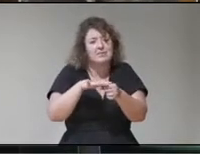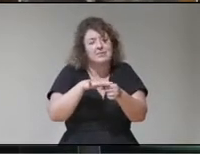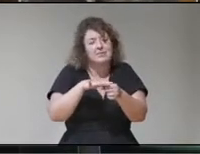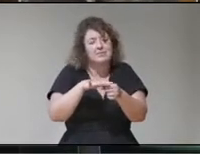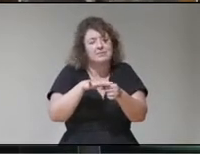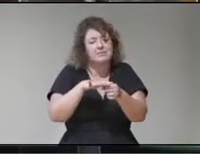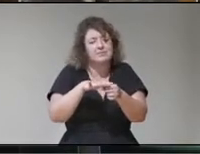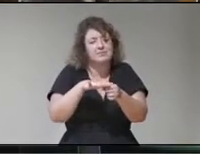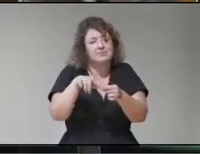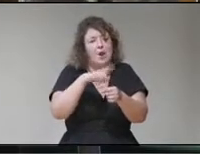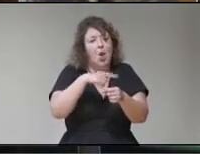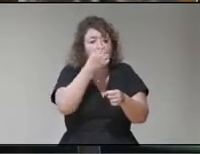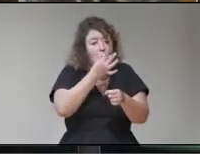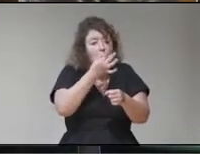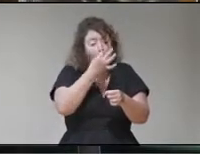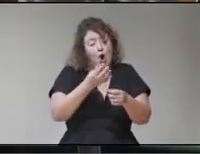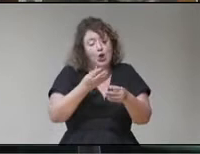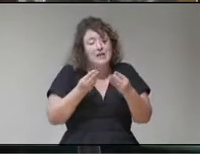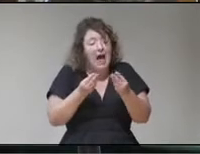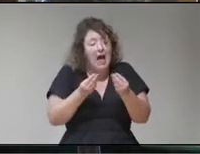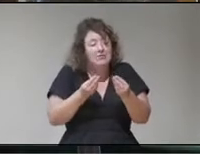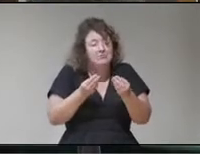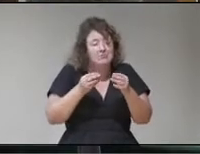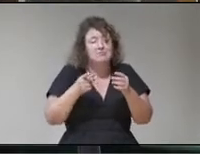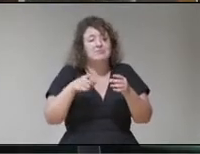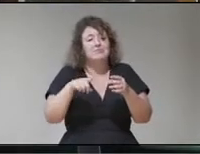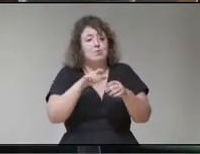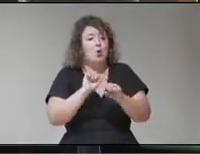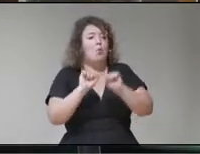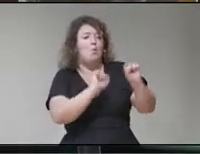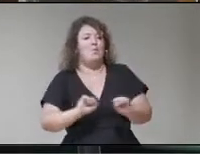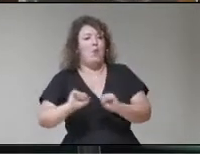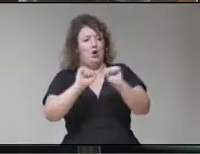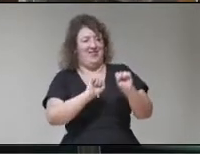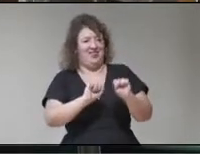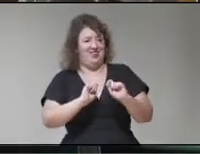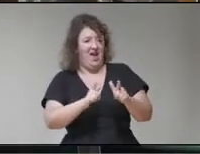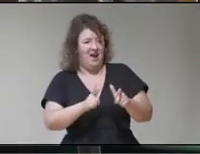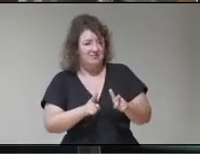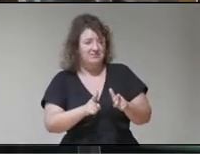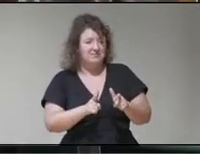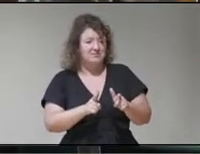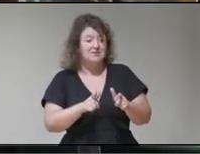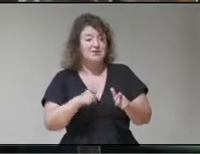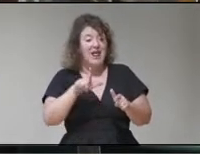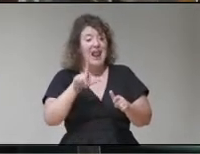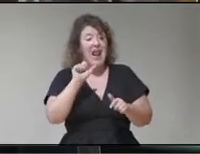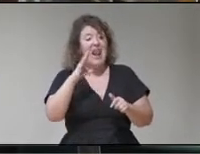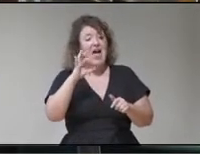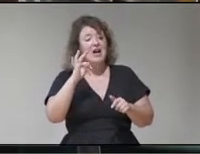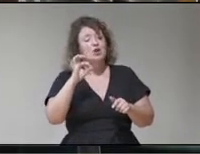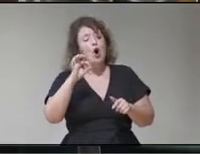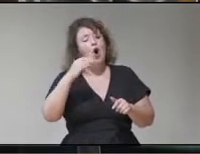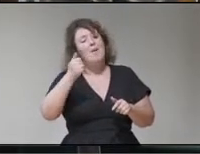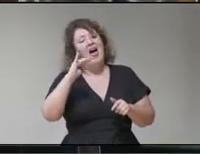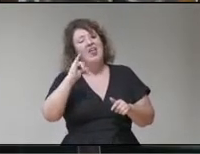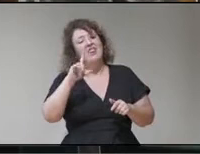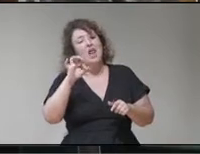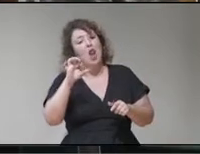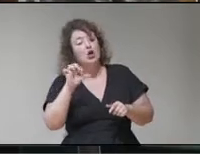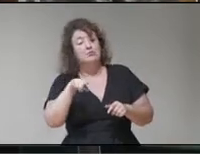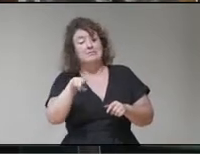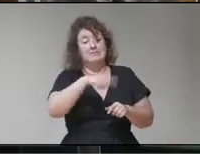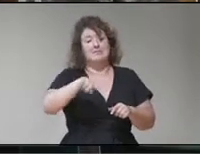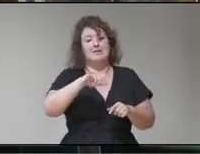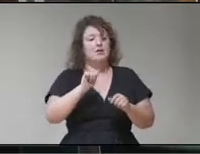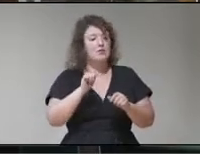sobreprotege a la mucosa, de tal manera que lo que va a ocurrir es que esos lactobacilos van a bloquear